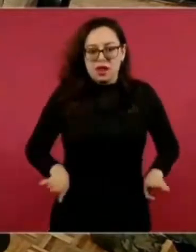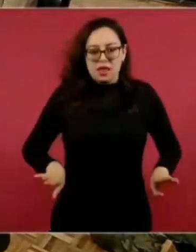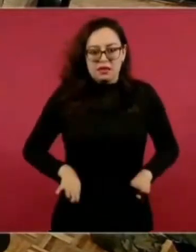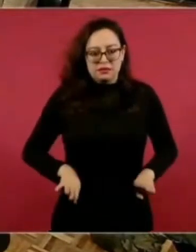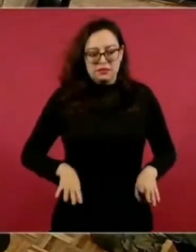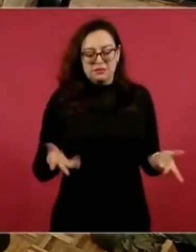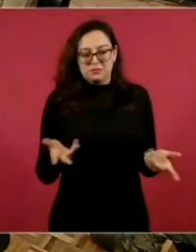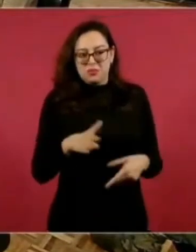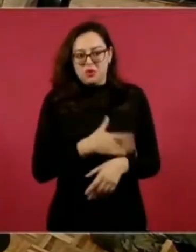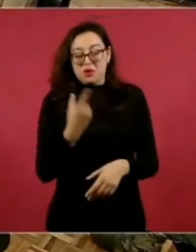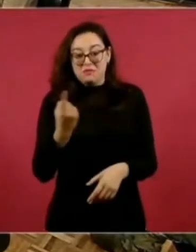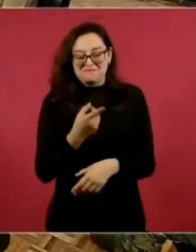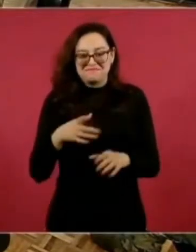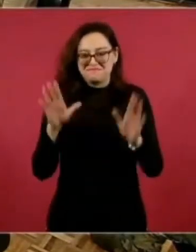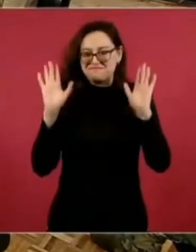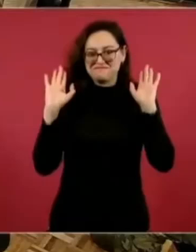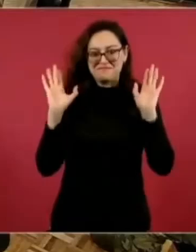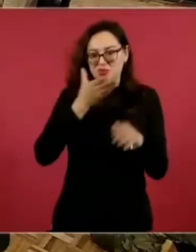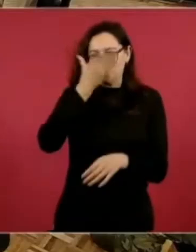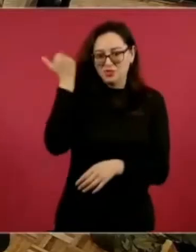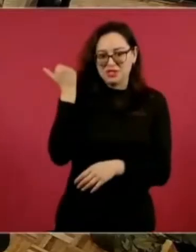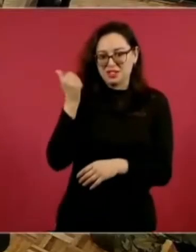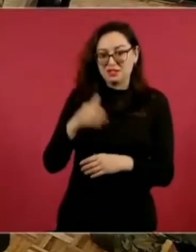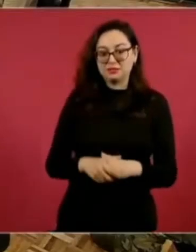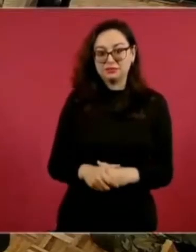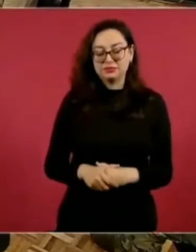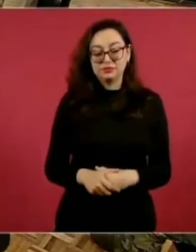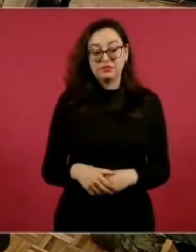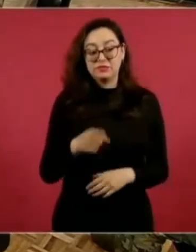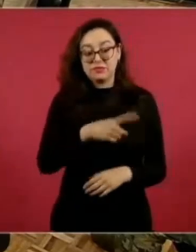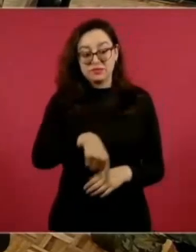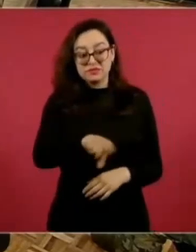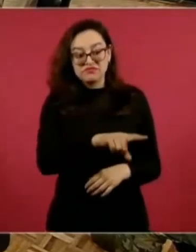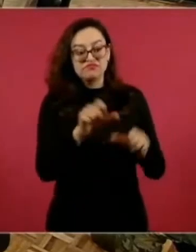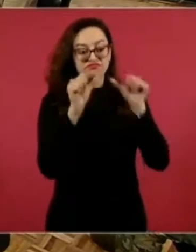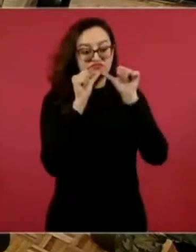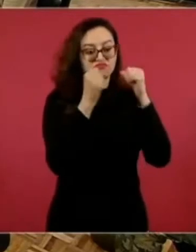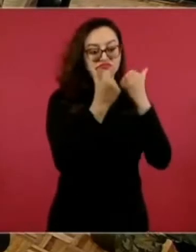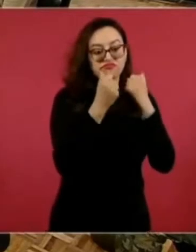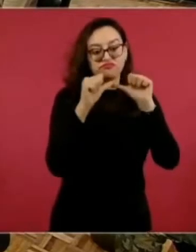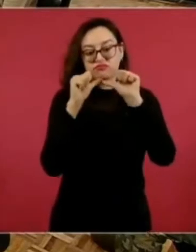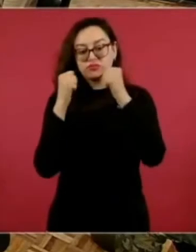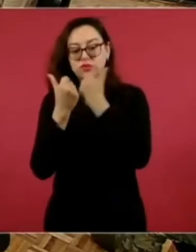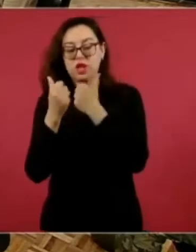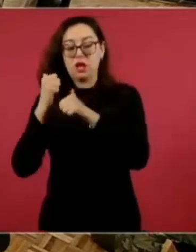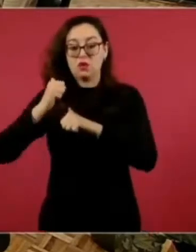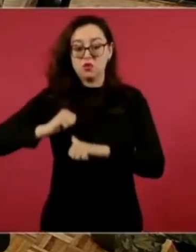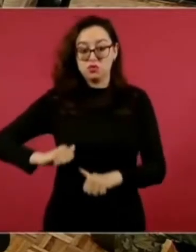¿Qué tratos tienen con las autoridades locales de Guerrero